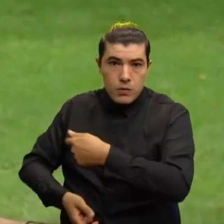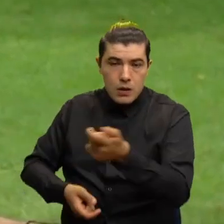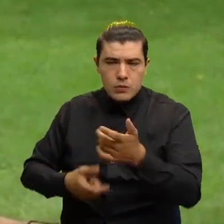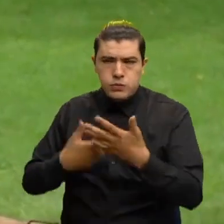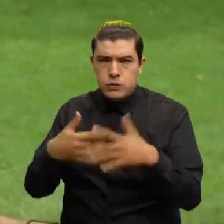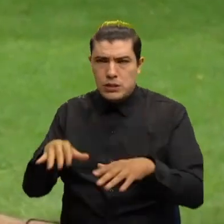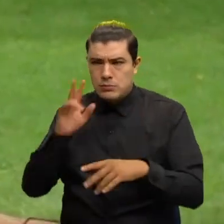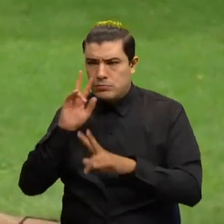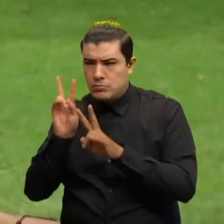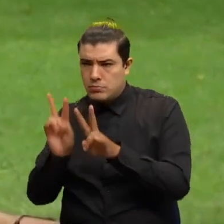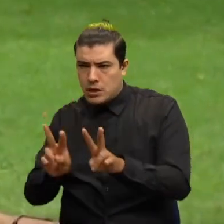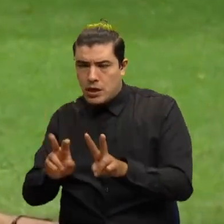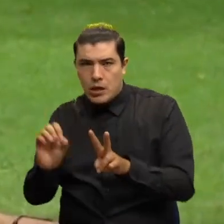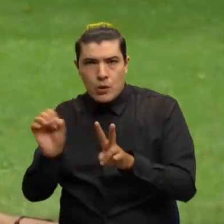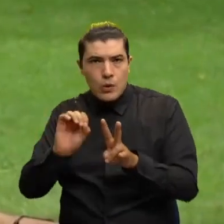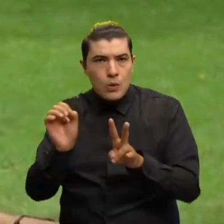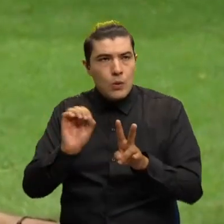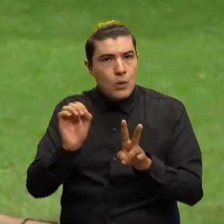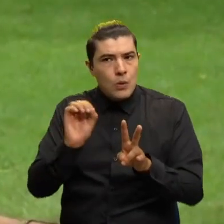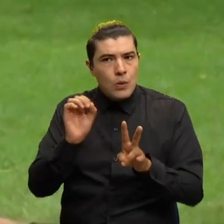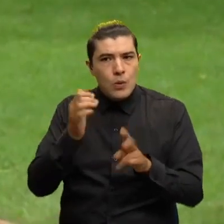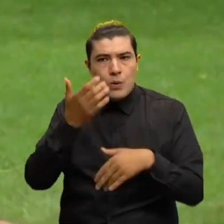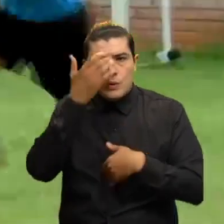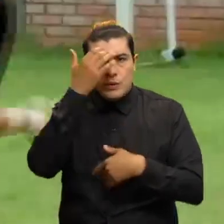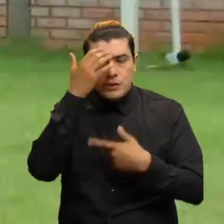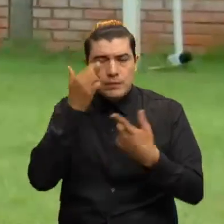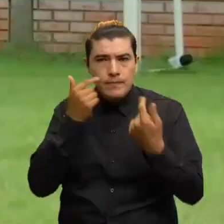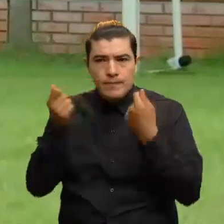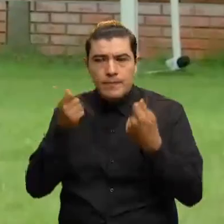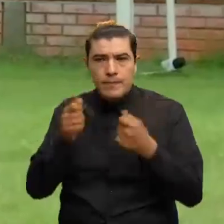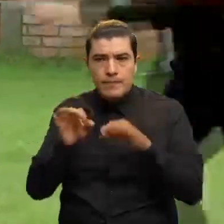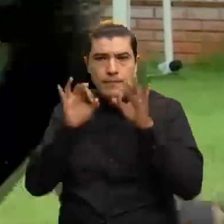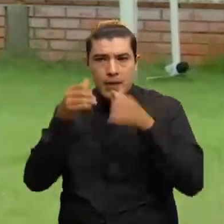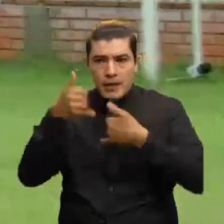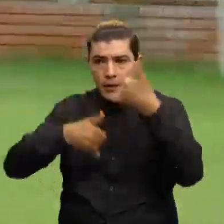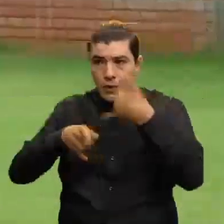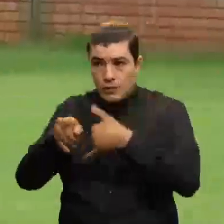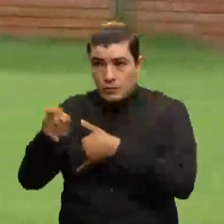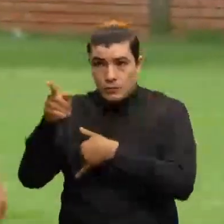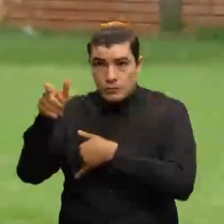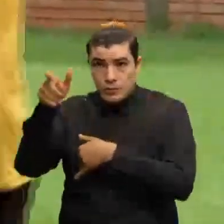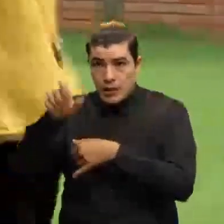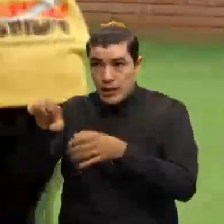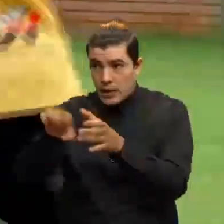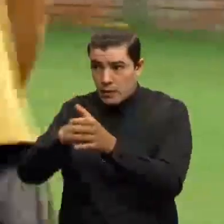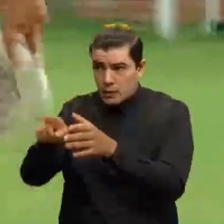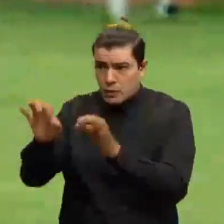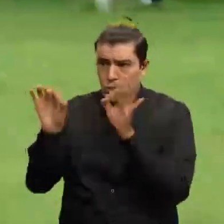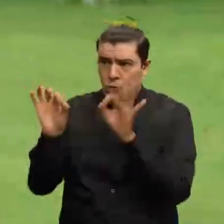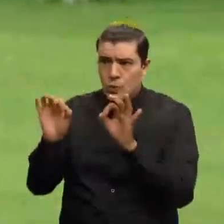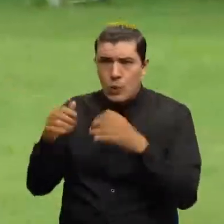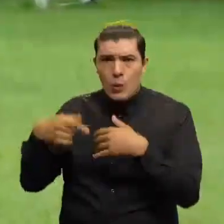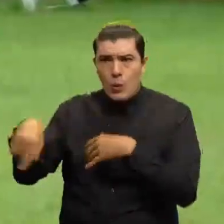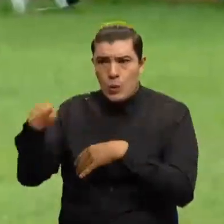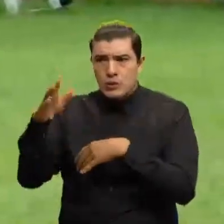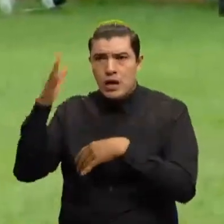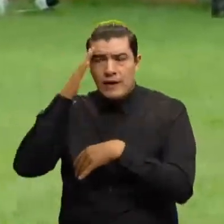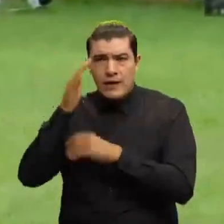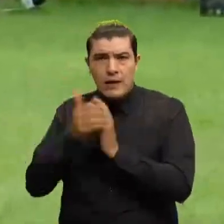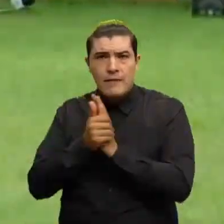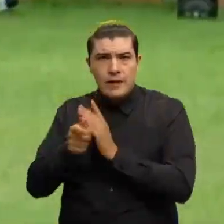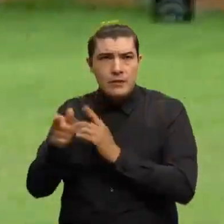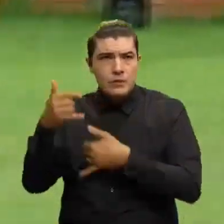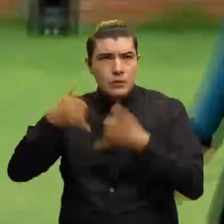Uno puede ver o uno tiene un excelente partido cuando ve que el rival es muy fuerte y tiene toda la intención de jugar y de